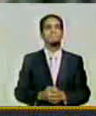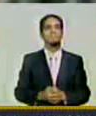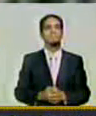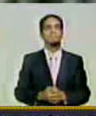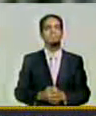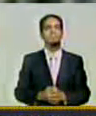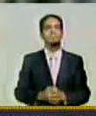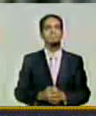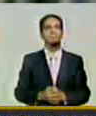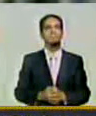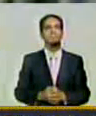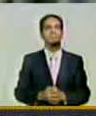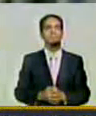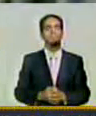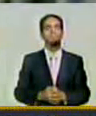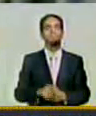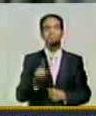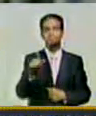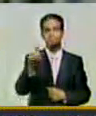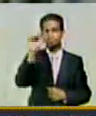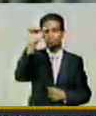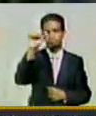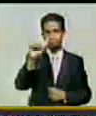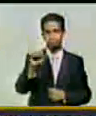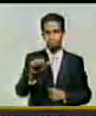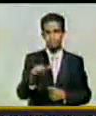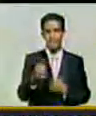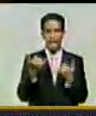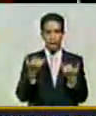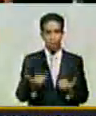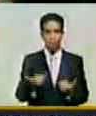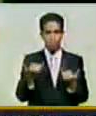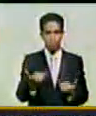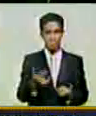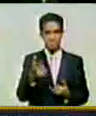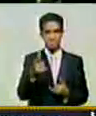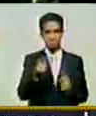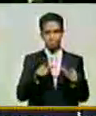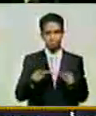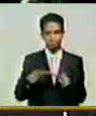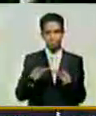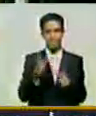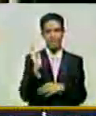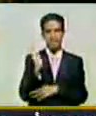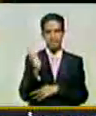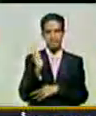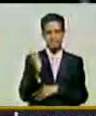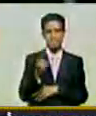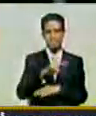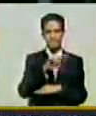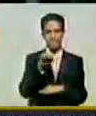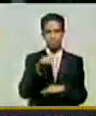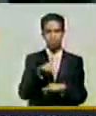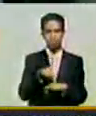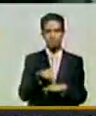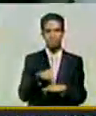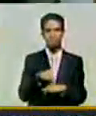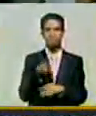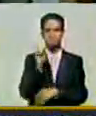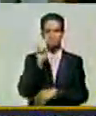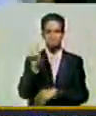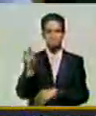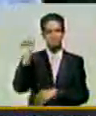nuestro... Es lo que sucede a esta hora en la sede de la Asamblea Nacional Constituyente. Toma la palabra la presidenta de esta comisión y la presidenta